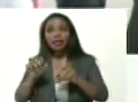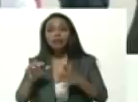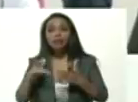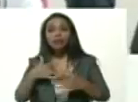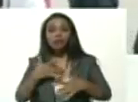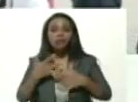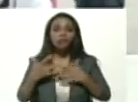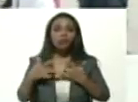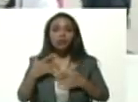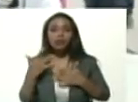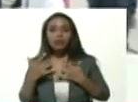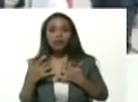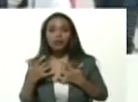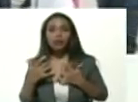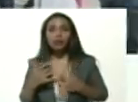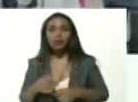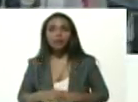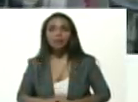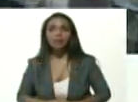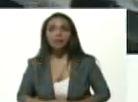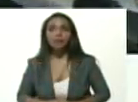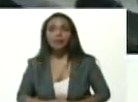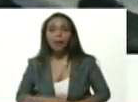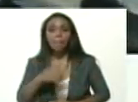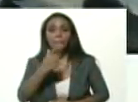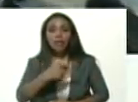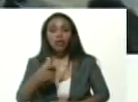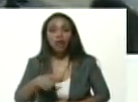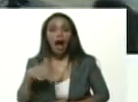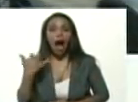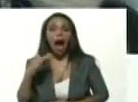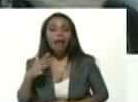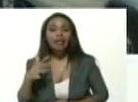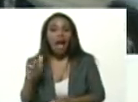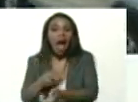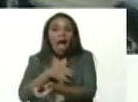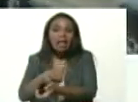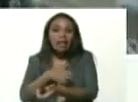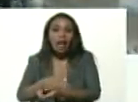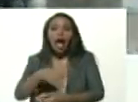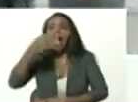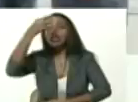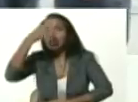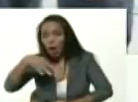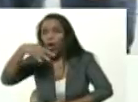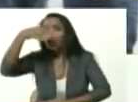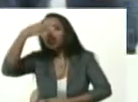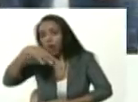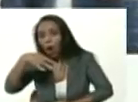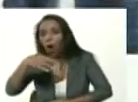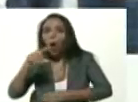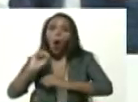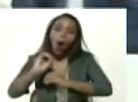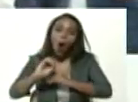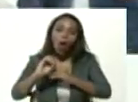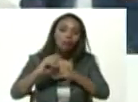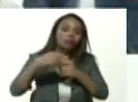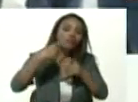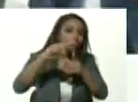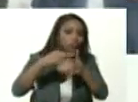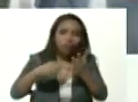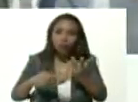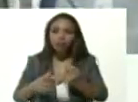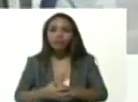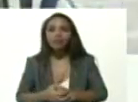uno, normalmente. Gente que es alérgica y empieza estornudando la alergia, ahora está polinizando. Tiempo